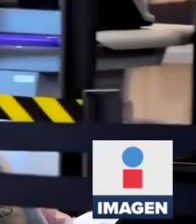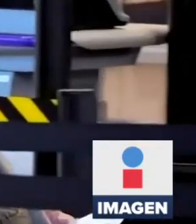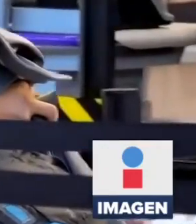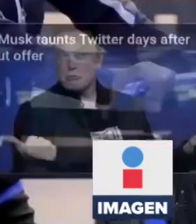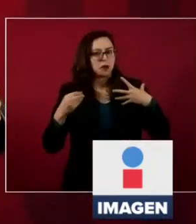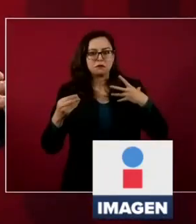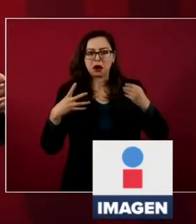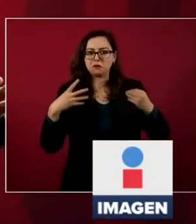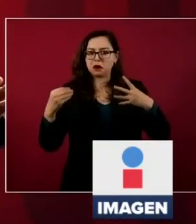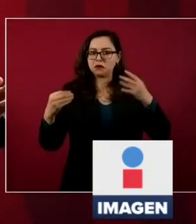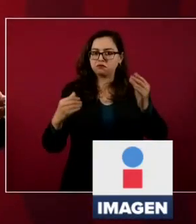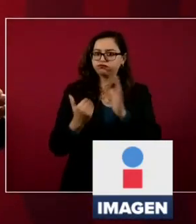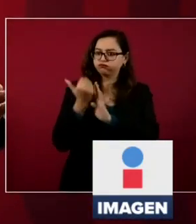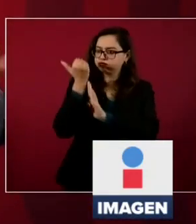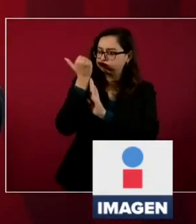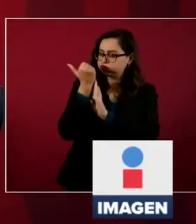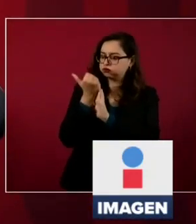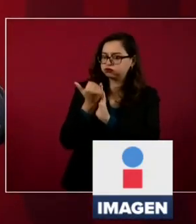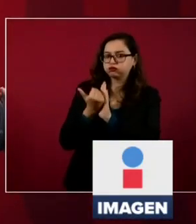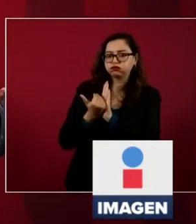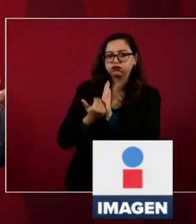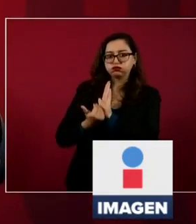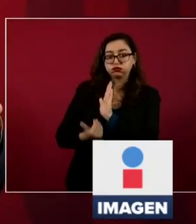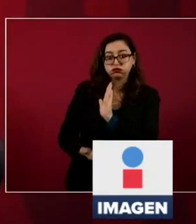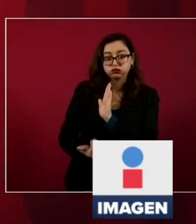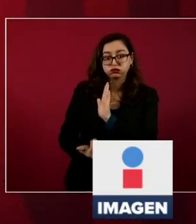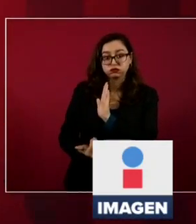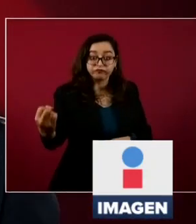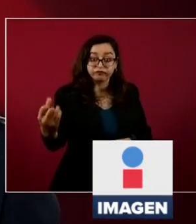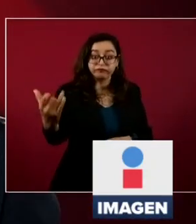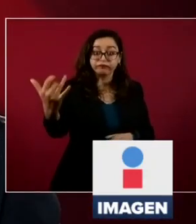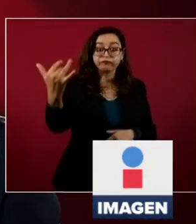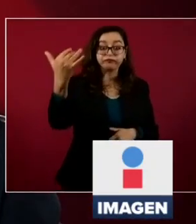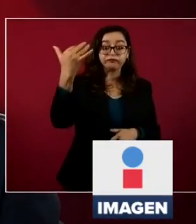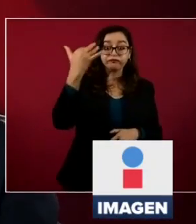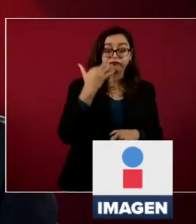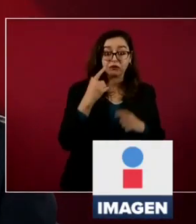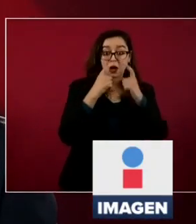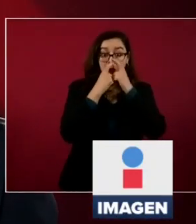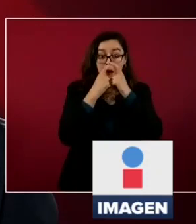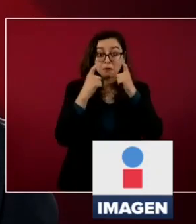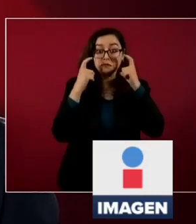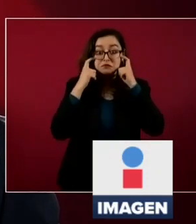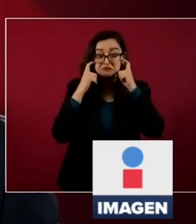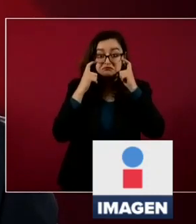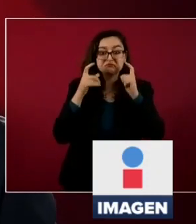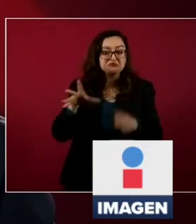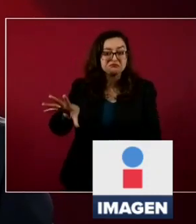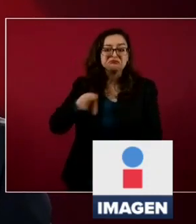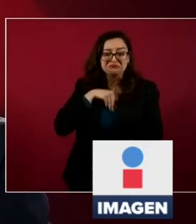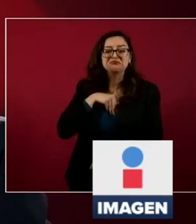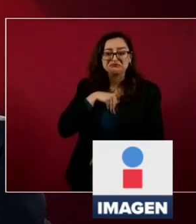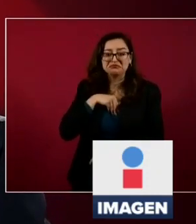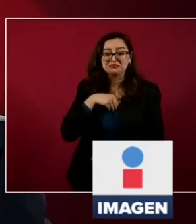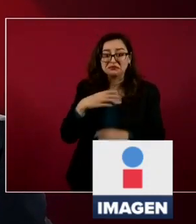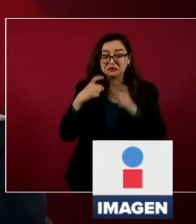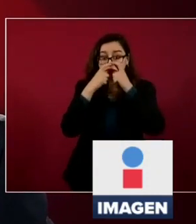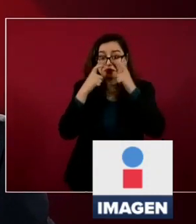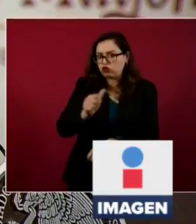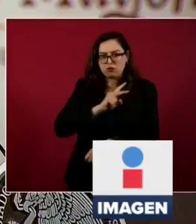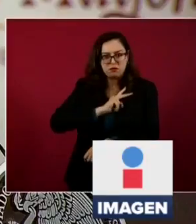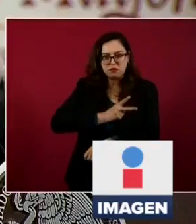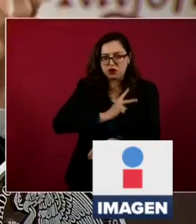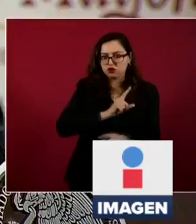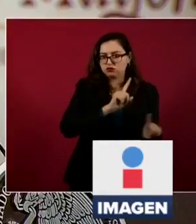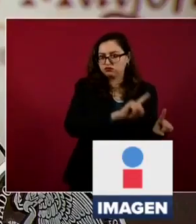quedaban. Ayer, el subsecretario de Salud, Hugo López-Gatell, anunció que pronto las medidas contra el COVID en